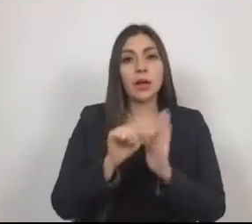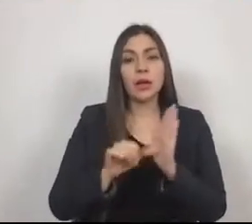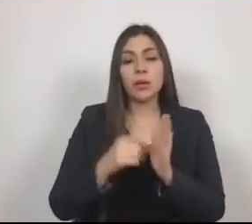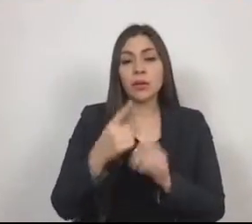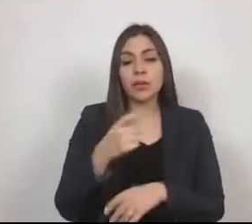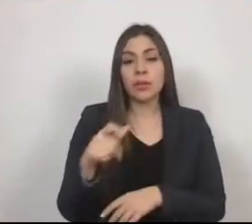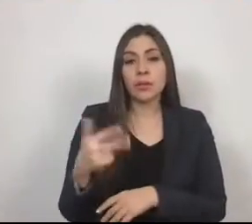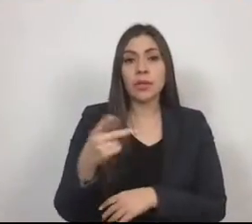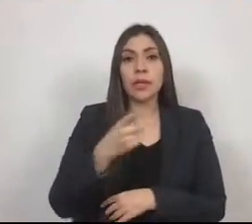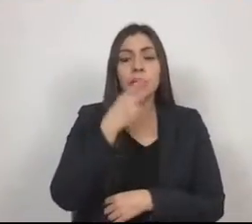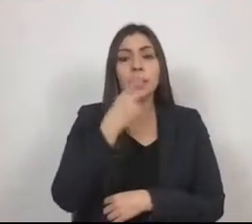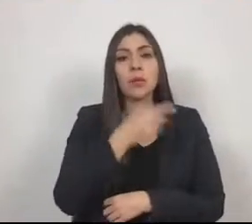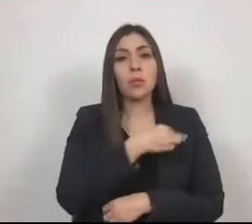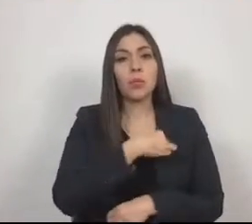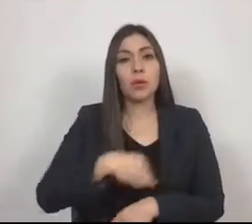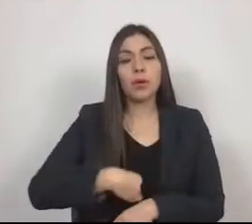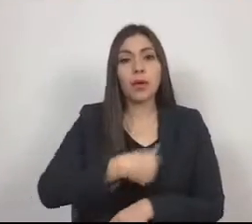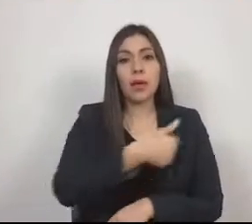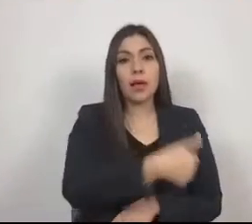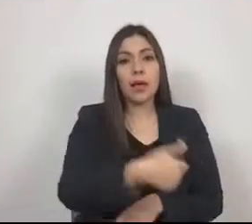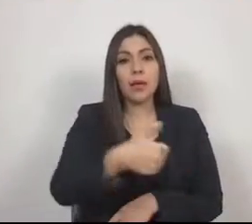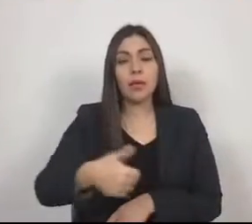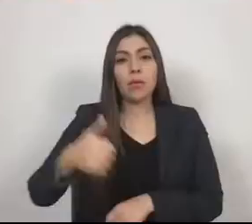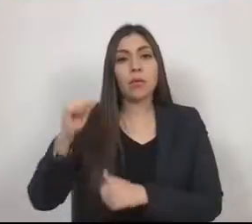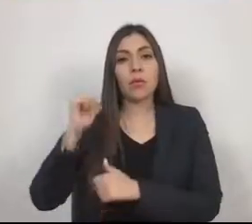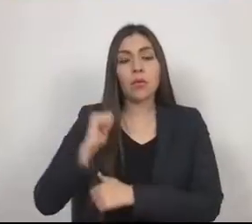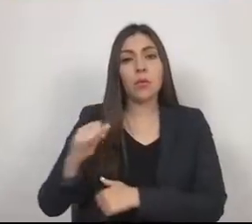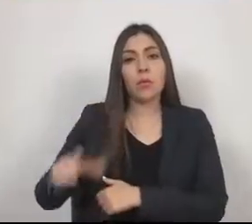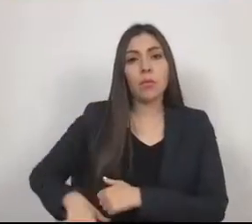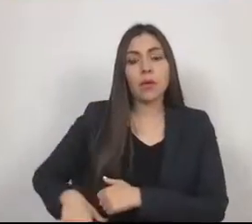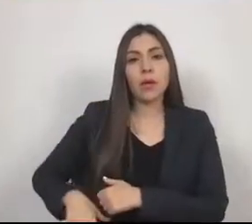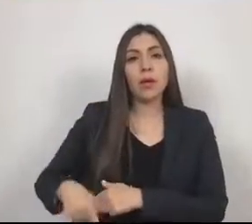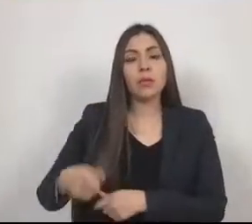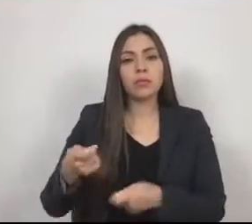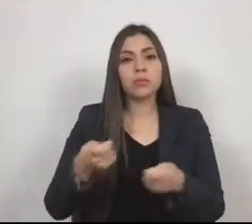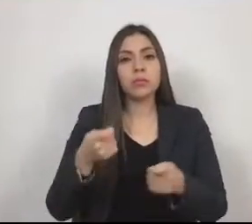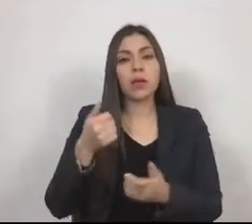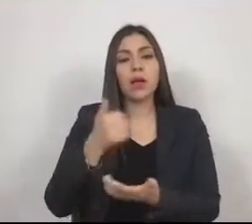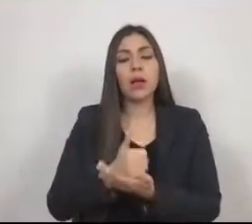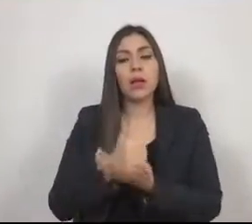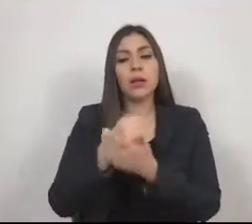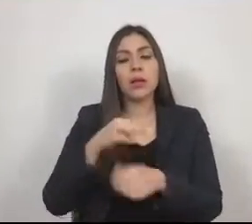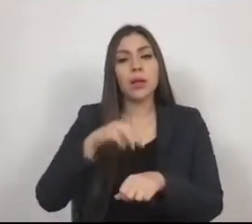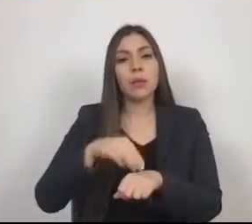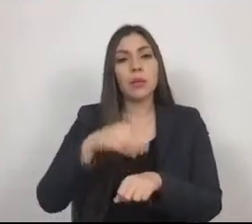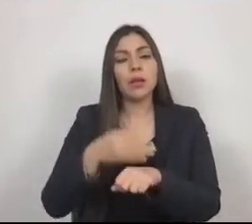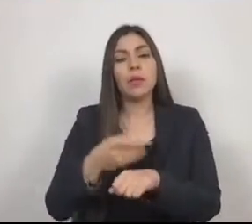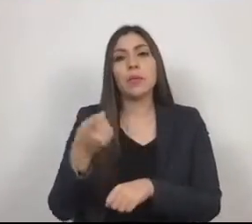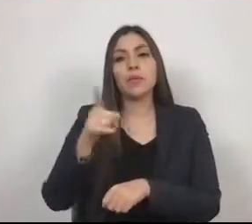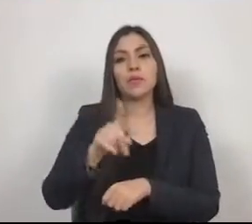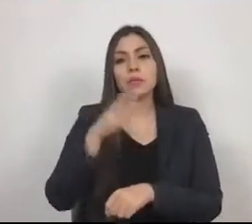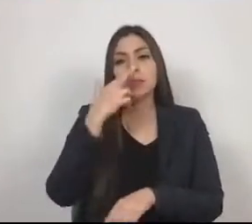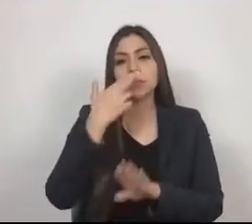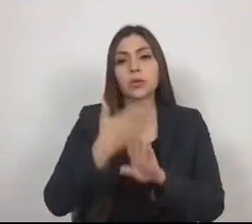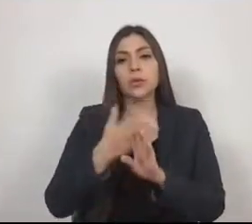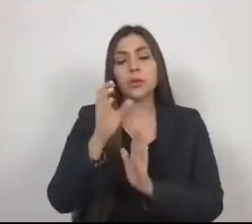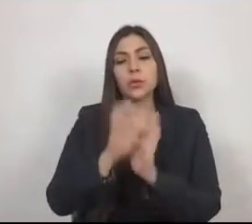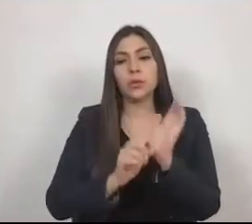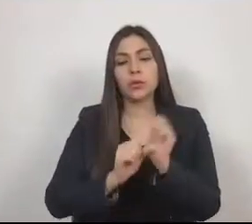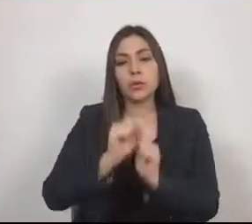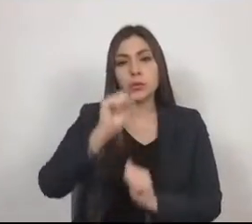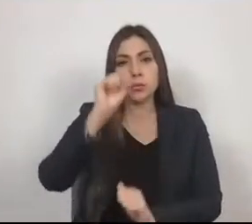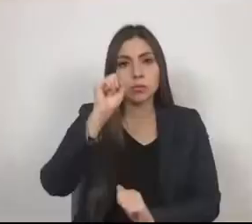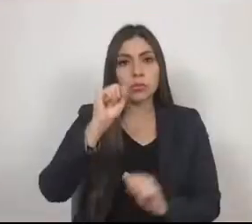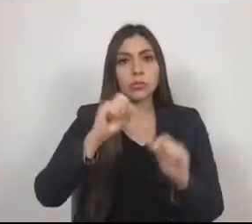será gobernado por un ayuntamiento con la competencia que le otorga la Constitución Política de los Estados Unidos Mexicanos, la